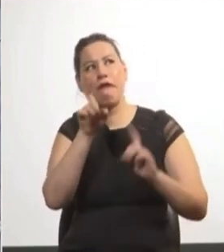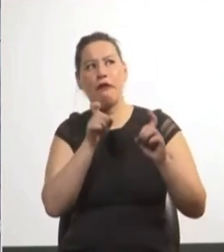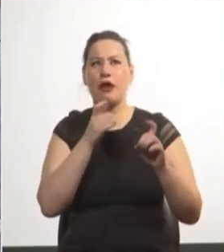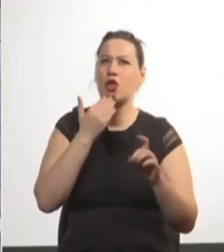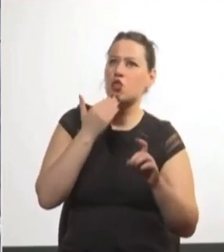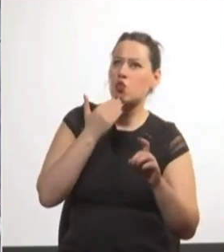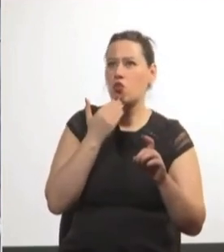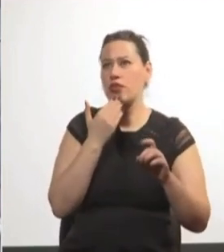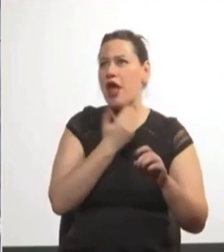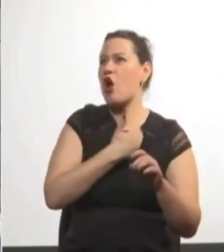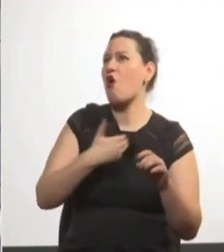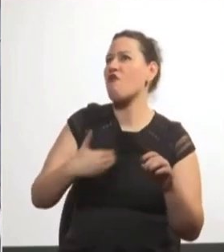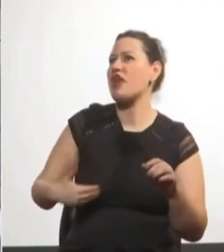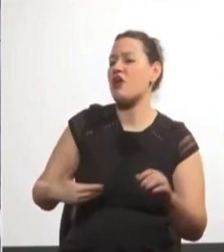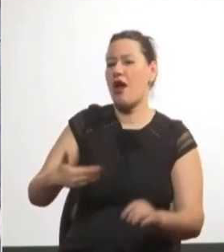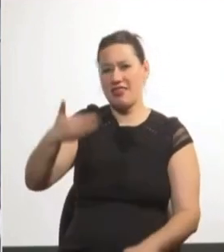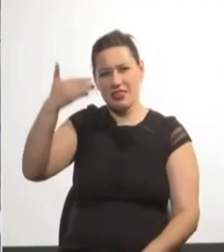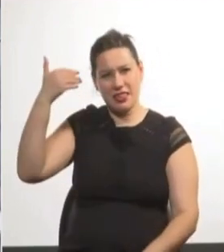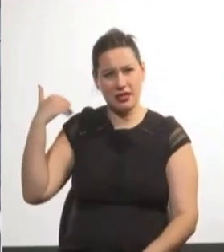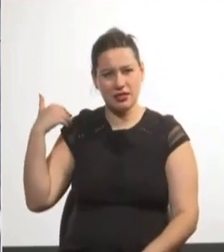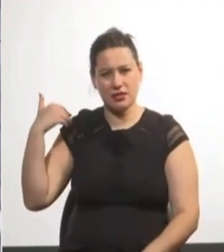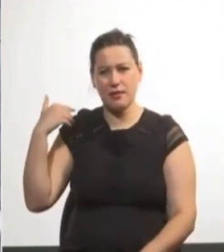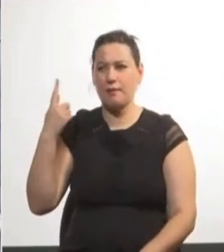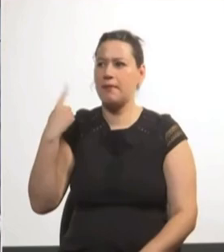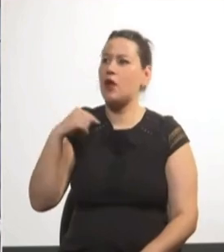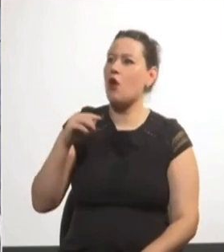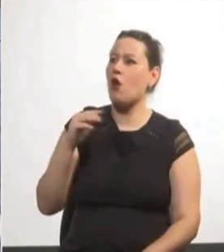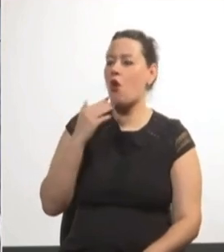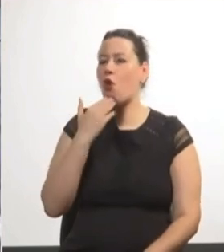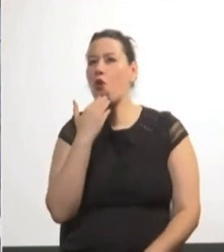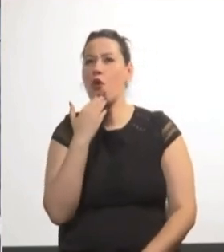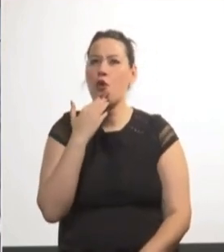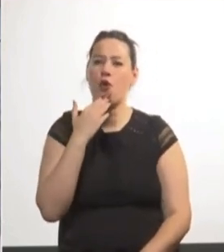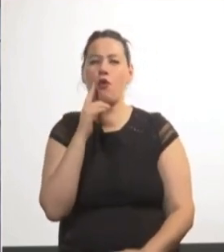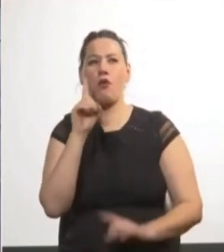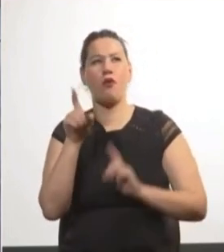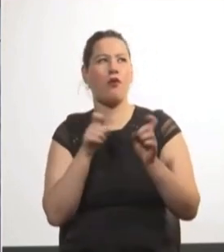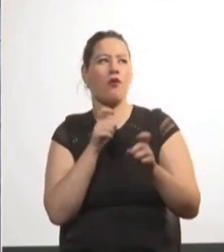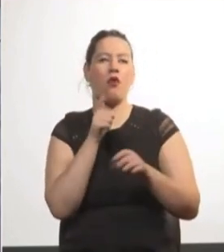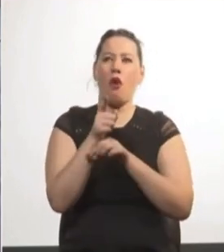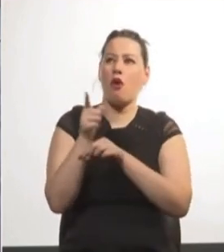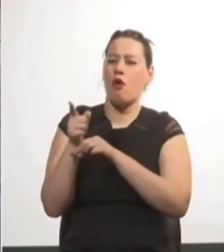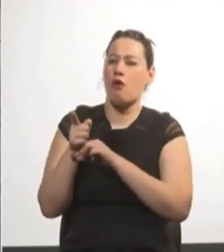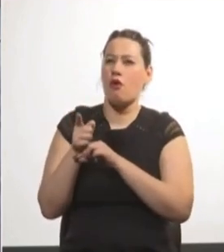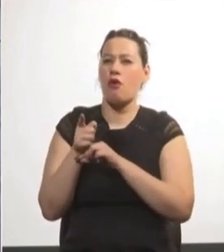los gobiernos anteriores. Y no solo cuestionamientos, sino que hubo